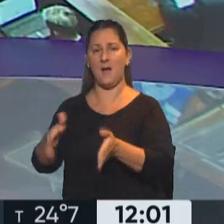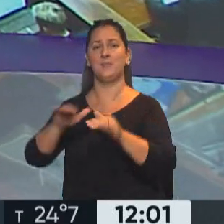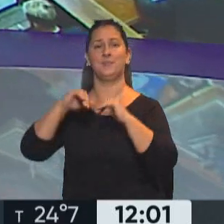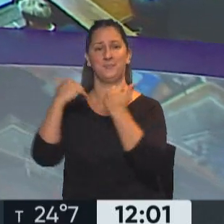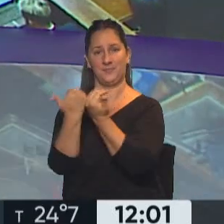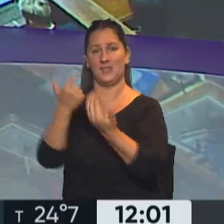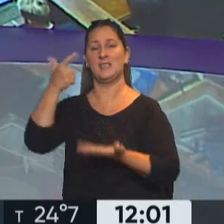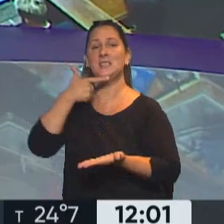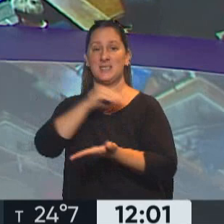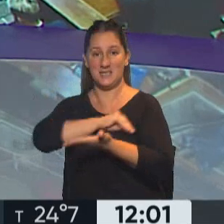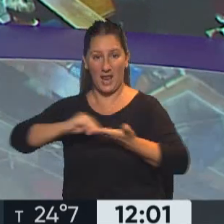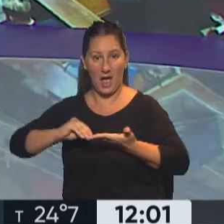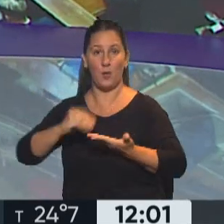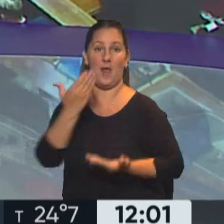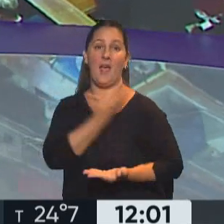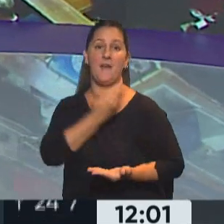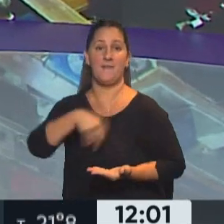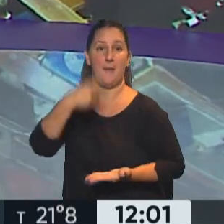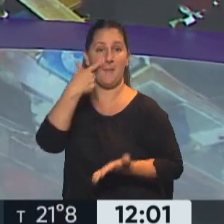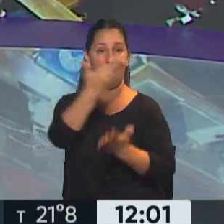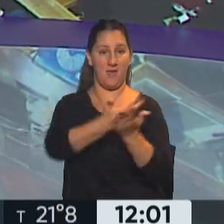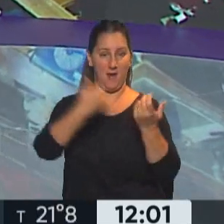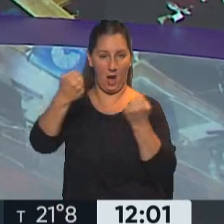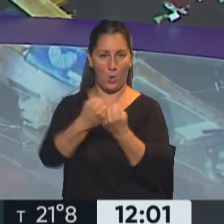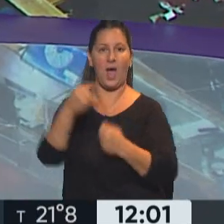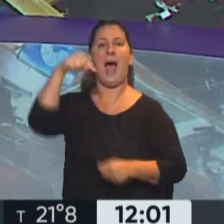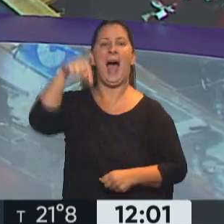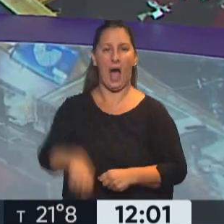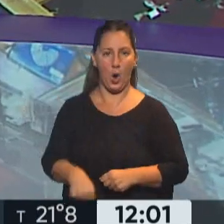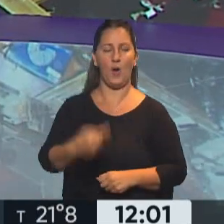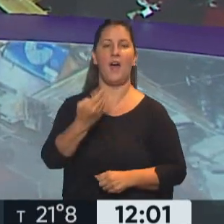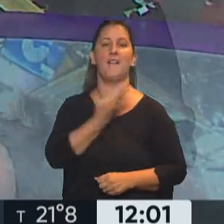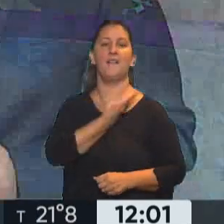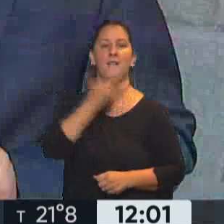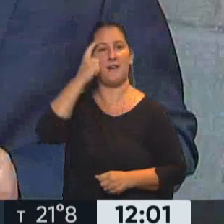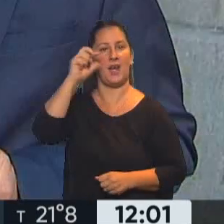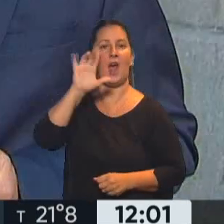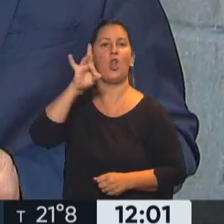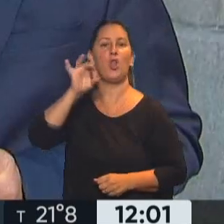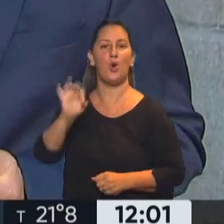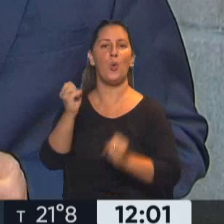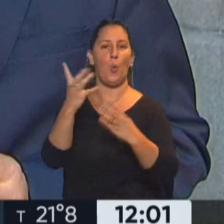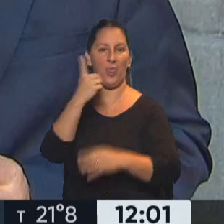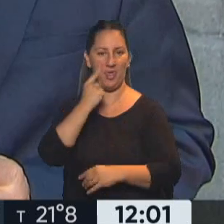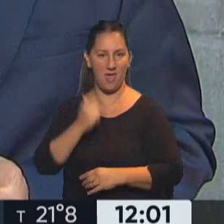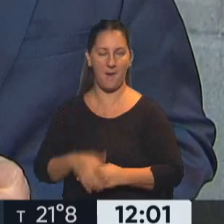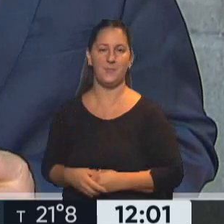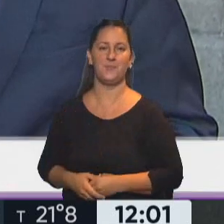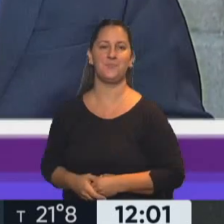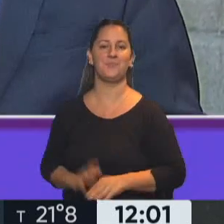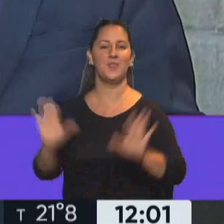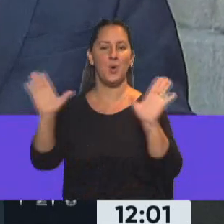el acuerdo con el Fondo Monetario Internacional al Senado Nacional. Esto está pasando ahora. Fernando Fracchelli, buen día, bienvenido.